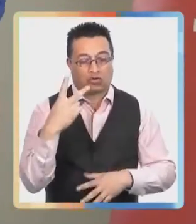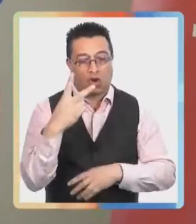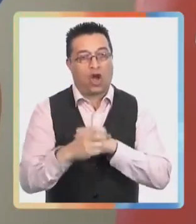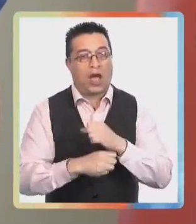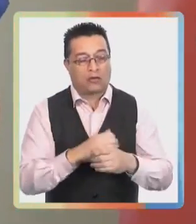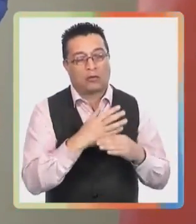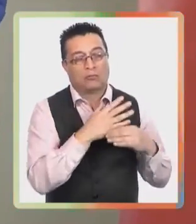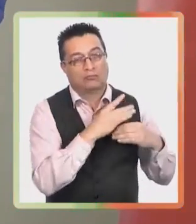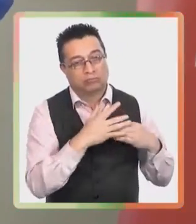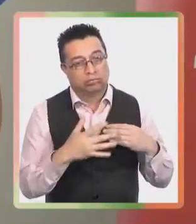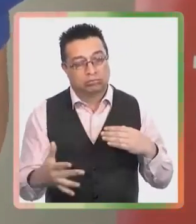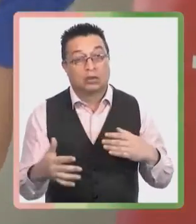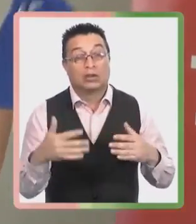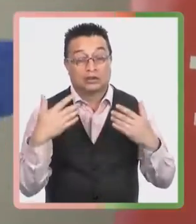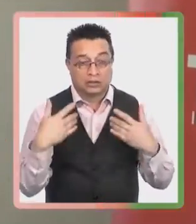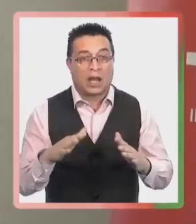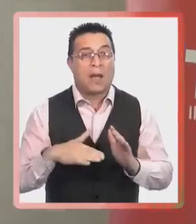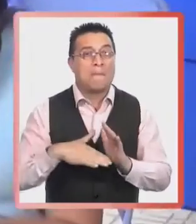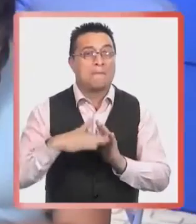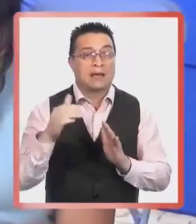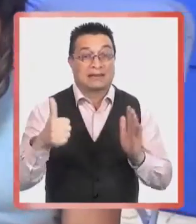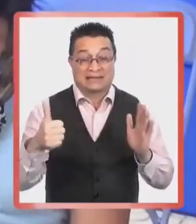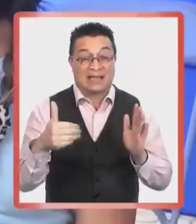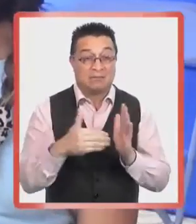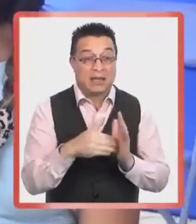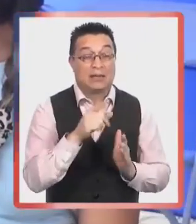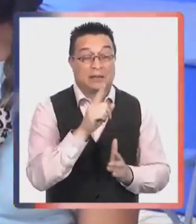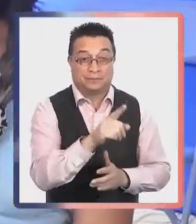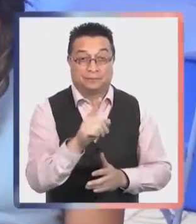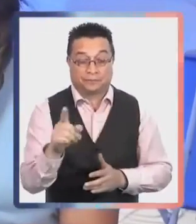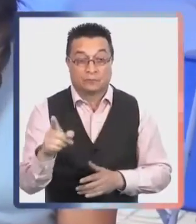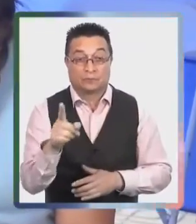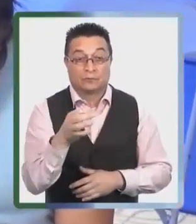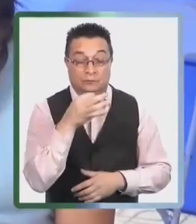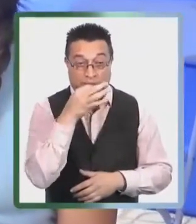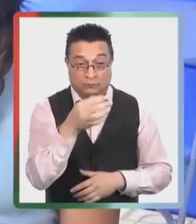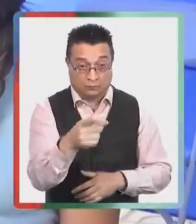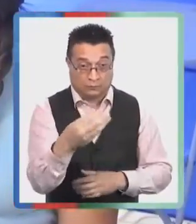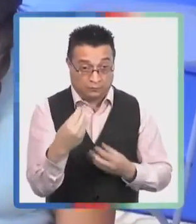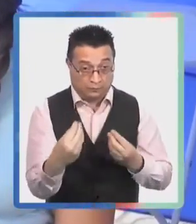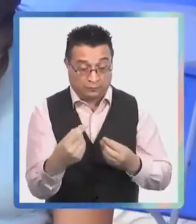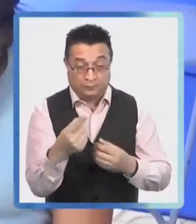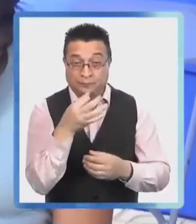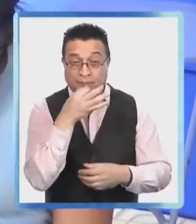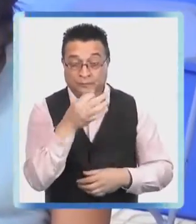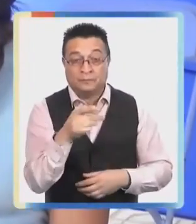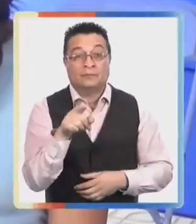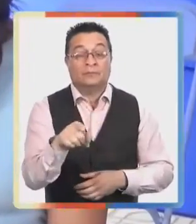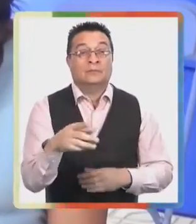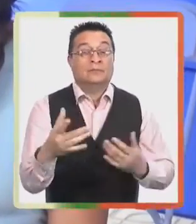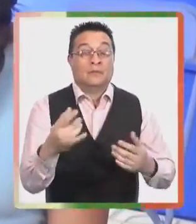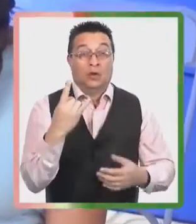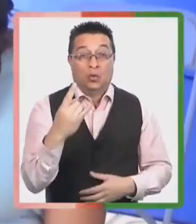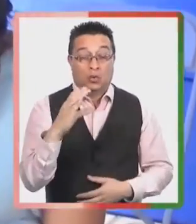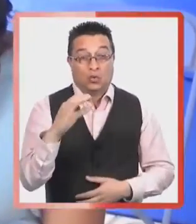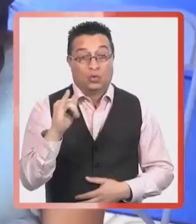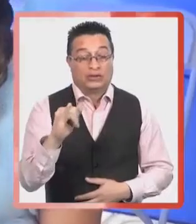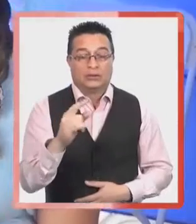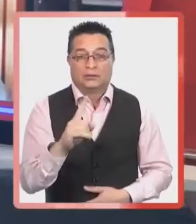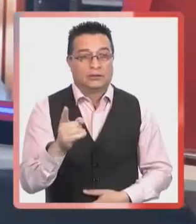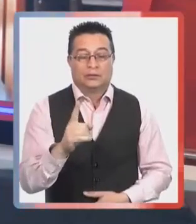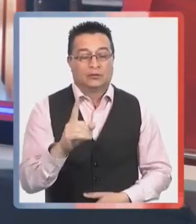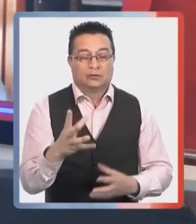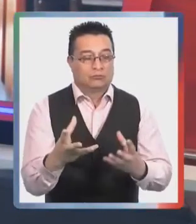estos 2 últimos años, a pesar de que ya tenemos más de 6.000 casos, como dice usted, muy bien, las UCI